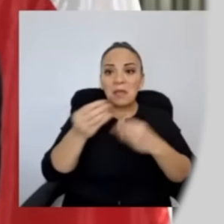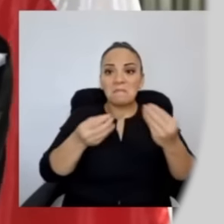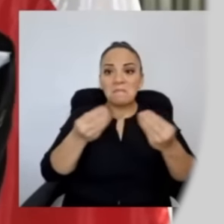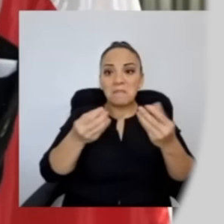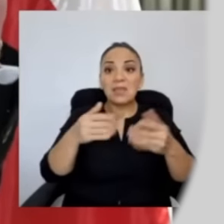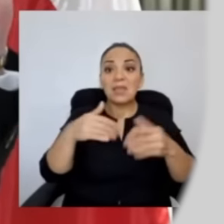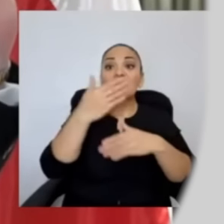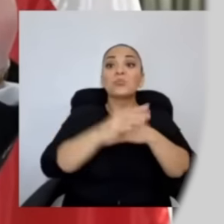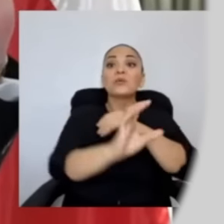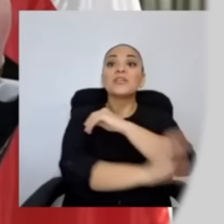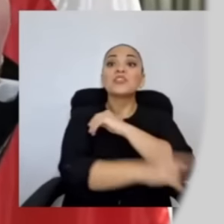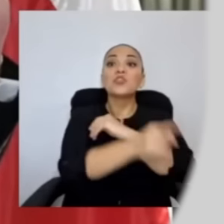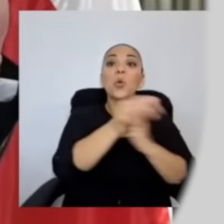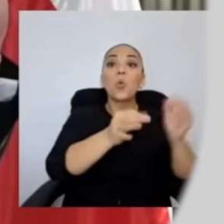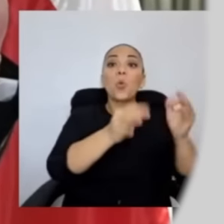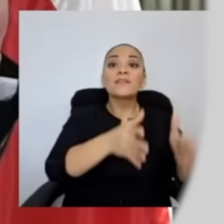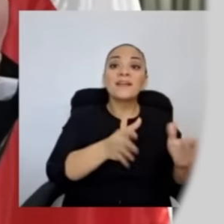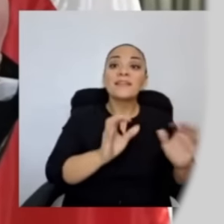Nadie sabe.